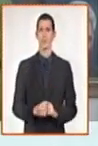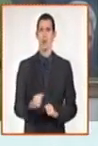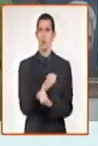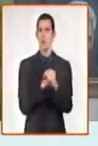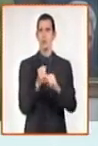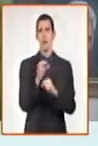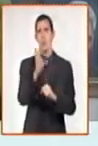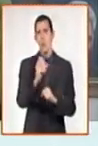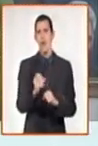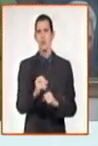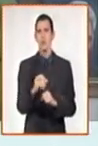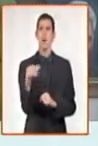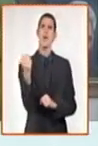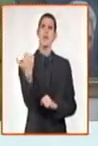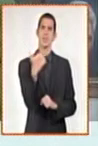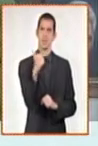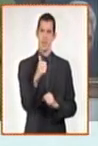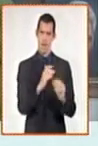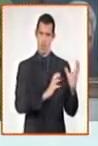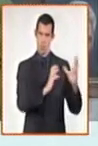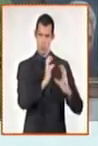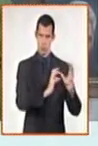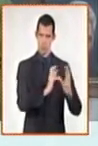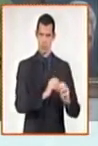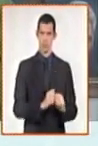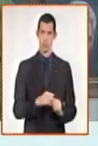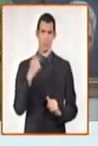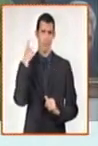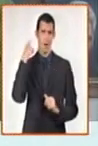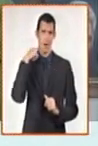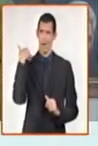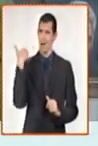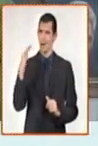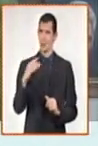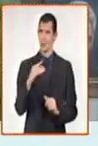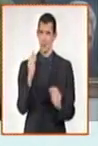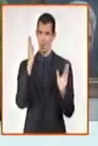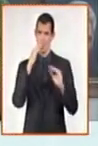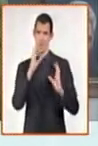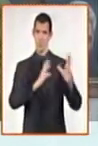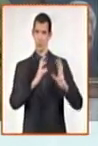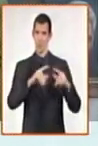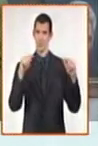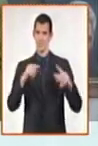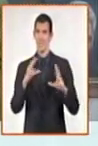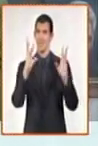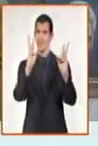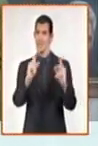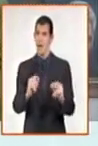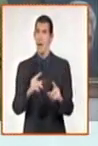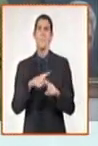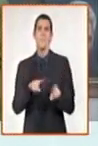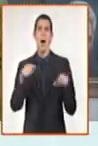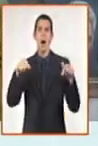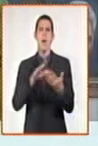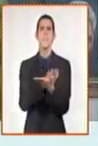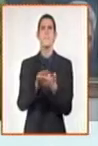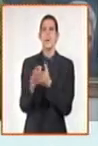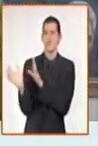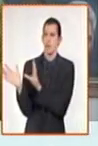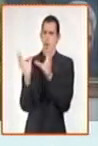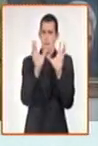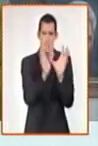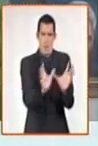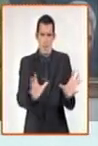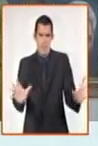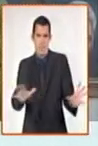motores. Hacía meses y años que nosotros no teníamos esa posibilidad de motores. Y la otra conductora de 36, hemos tenido alguna avería en el